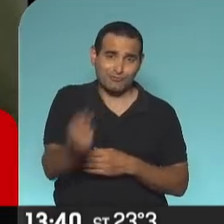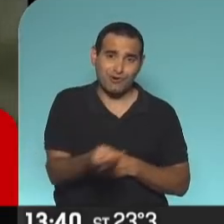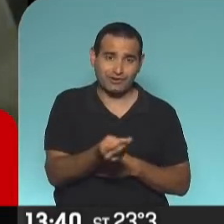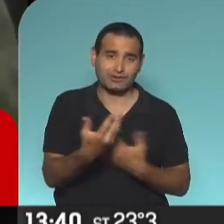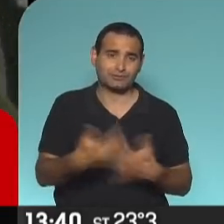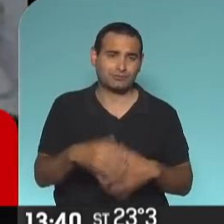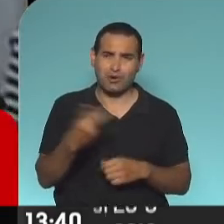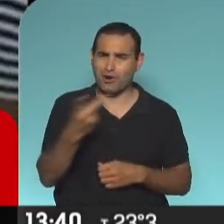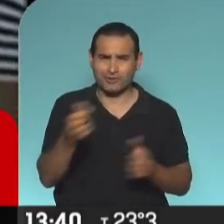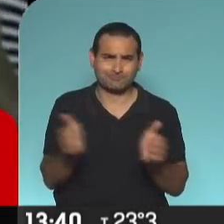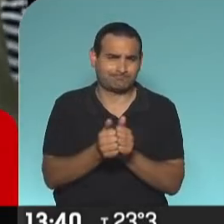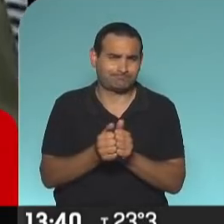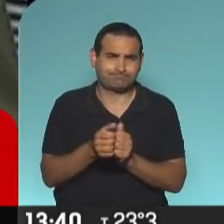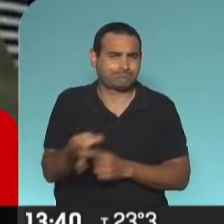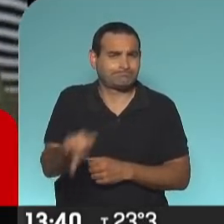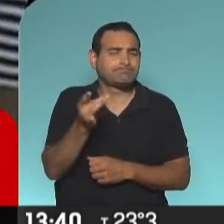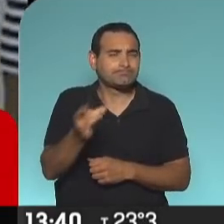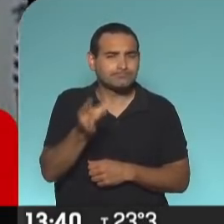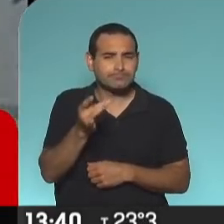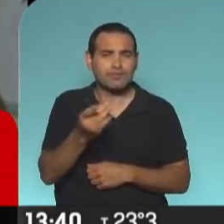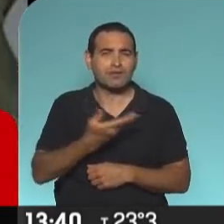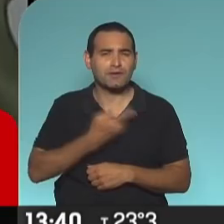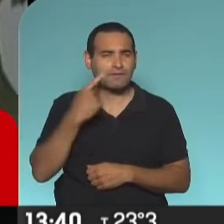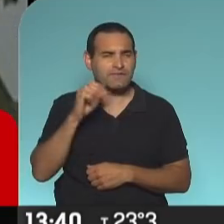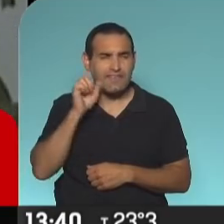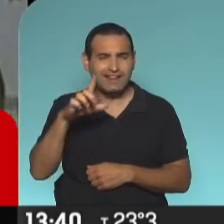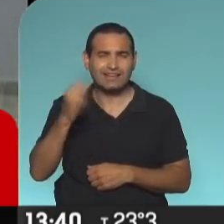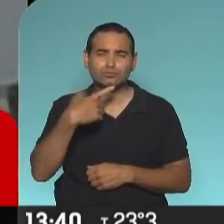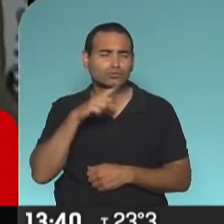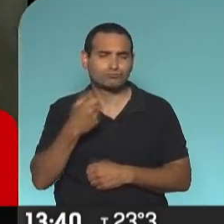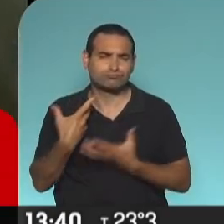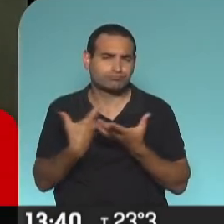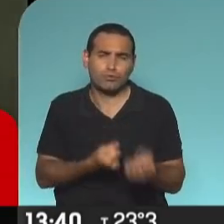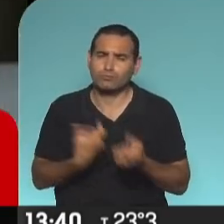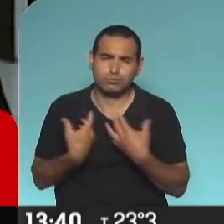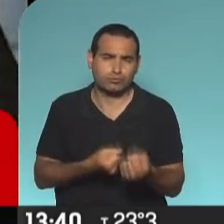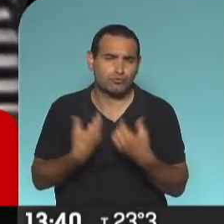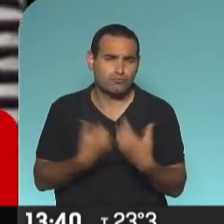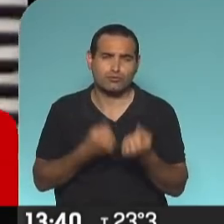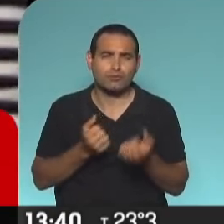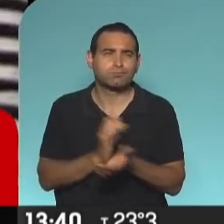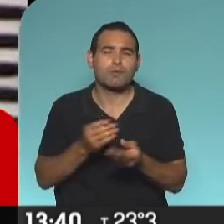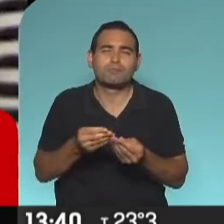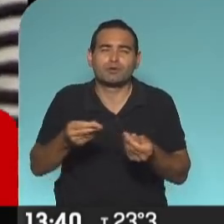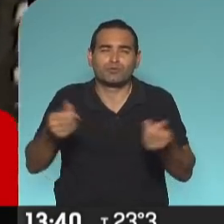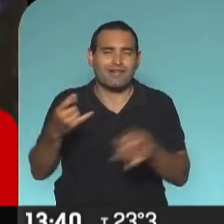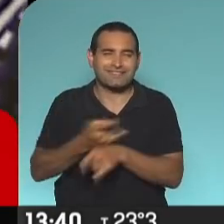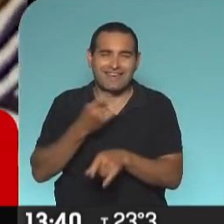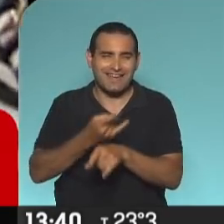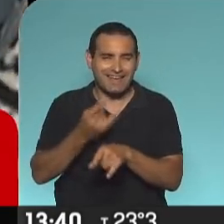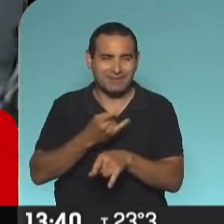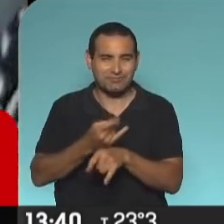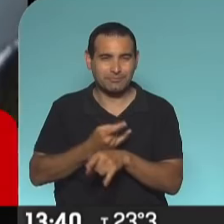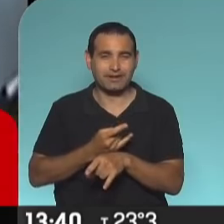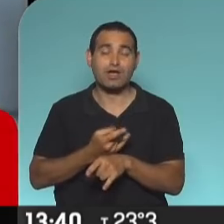apoyo espiritual para Diego, ¿eh? Fidel Castro, siempre lo dijo, con respecto a su